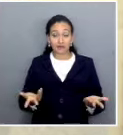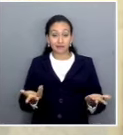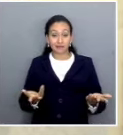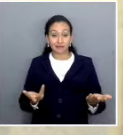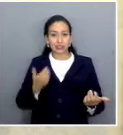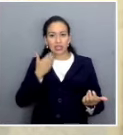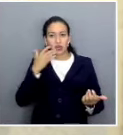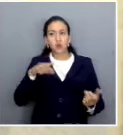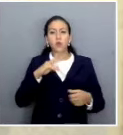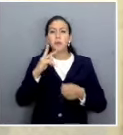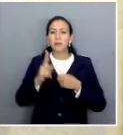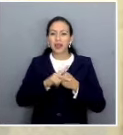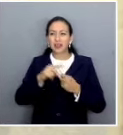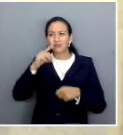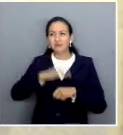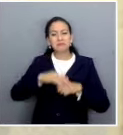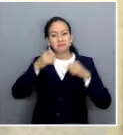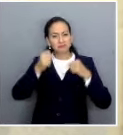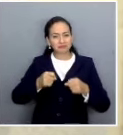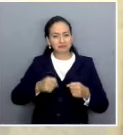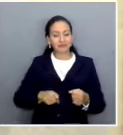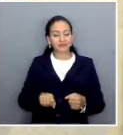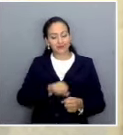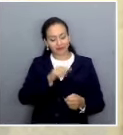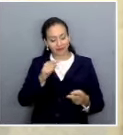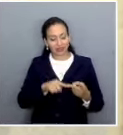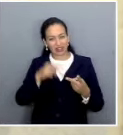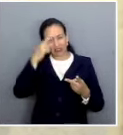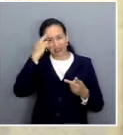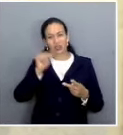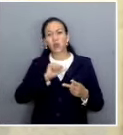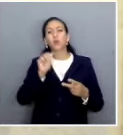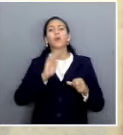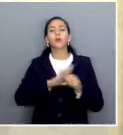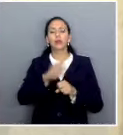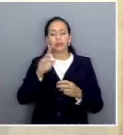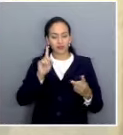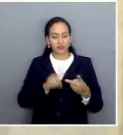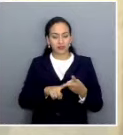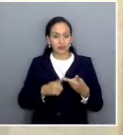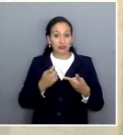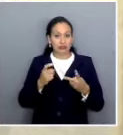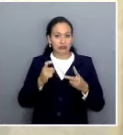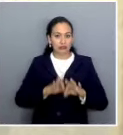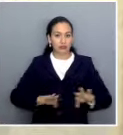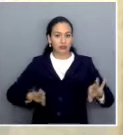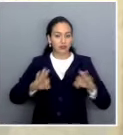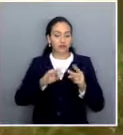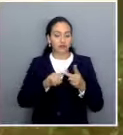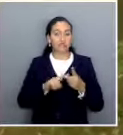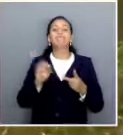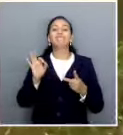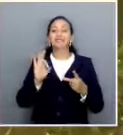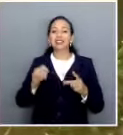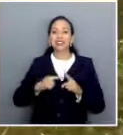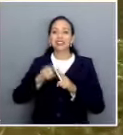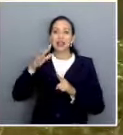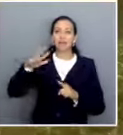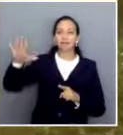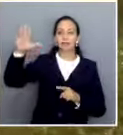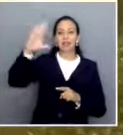origen. Y el segundo factor de mucha importancia es el cambio climático. Indicaron que la frontera sur